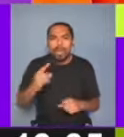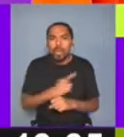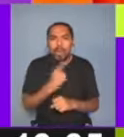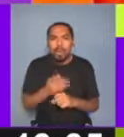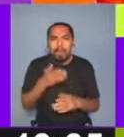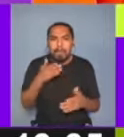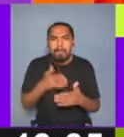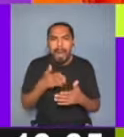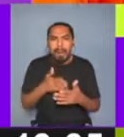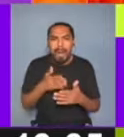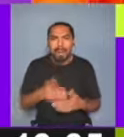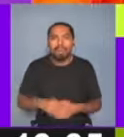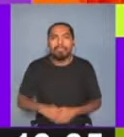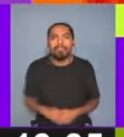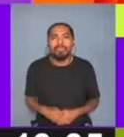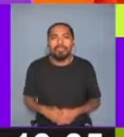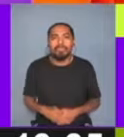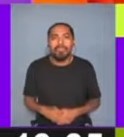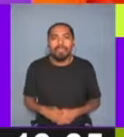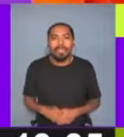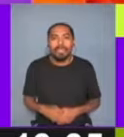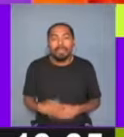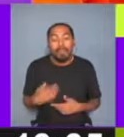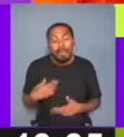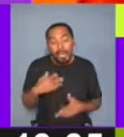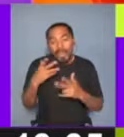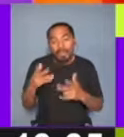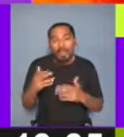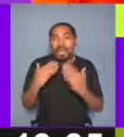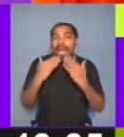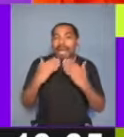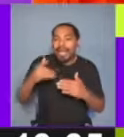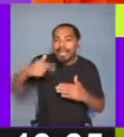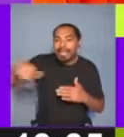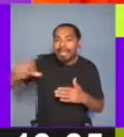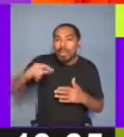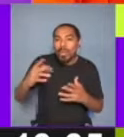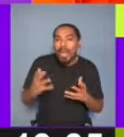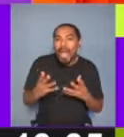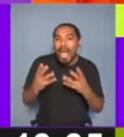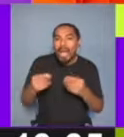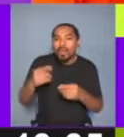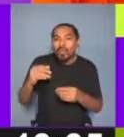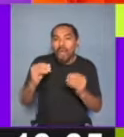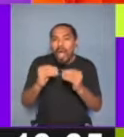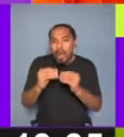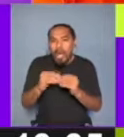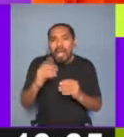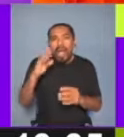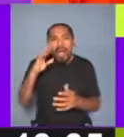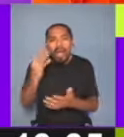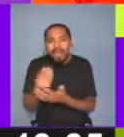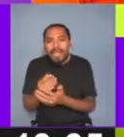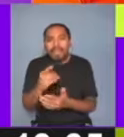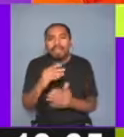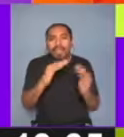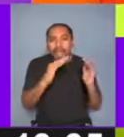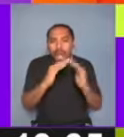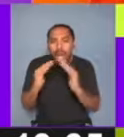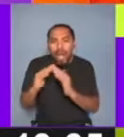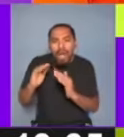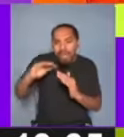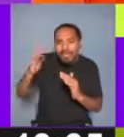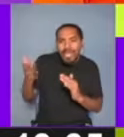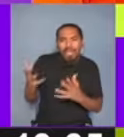bueno este agradecer a la comunidad que si por ahí se auto audad entre ellos y trabajan uno cuando llegaba a estos barrios